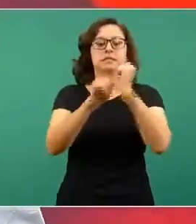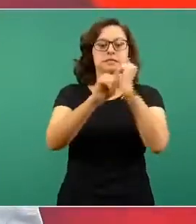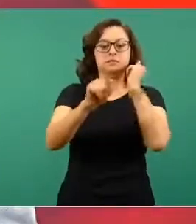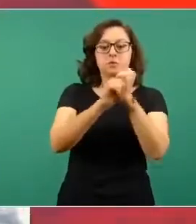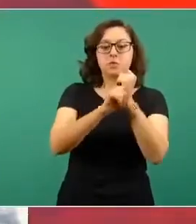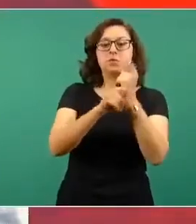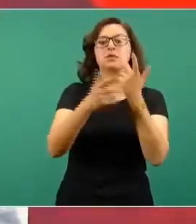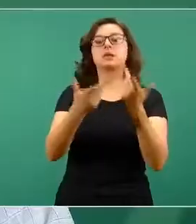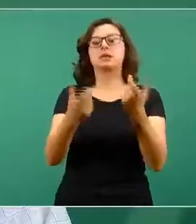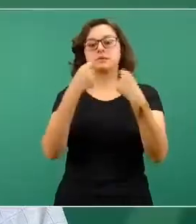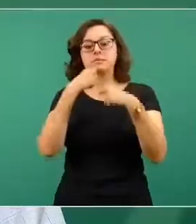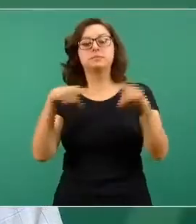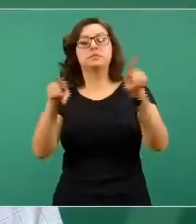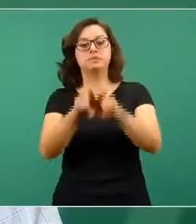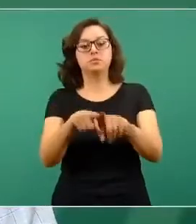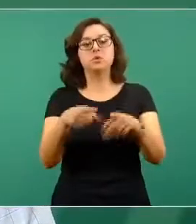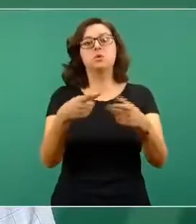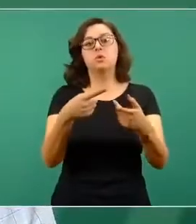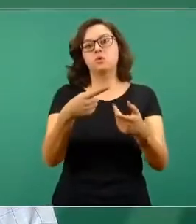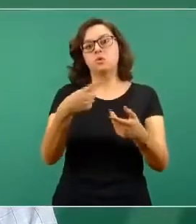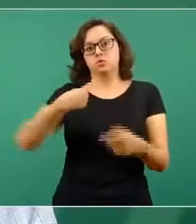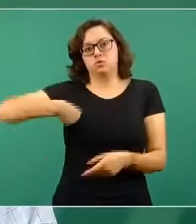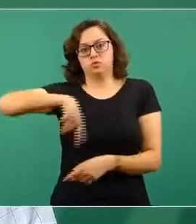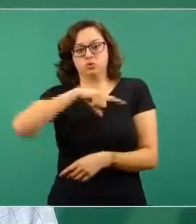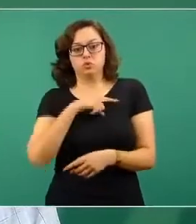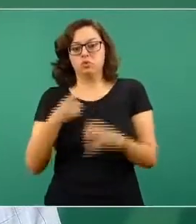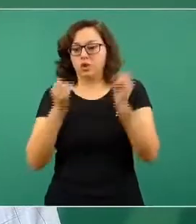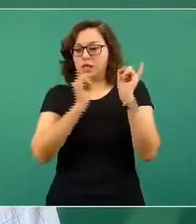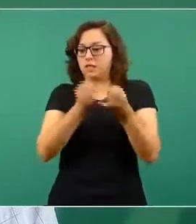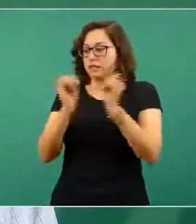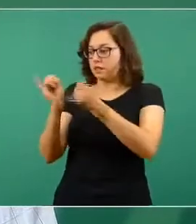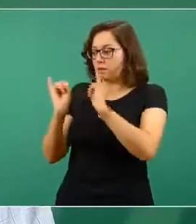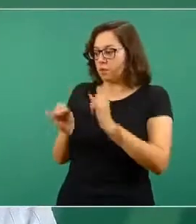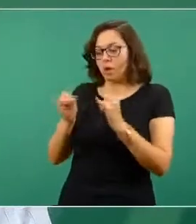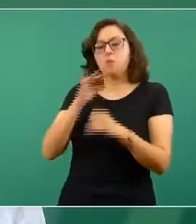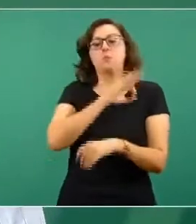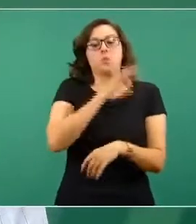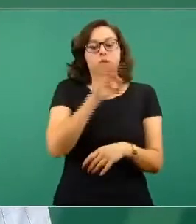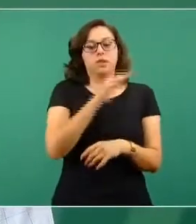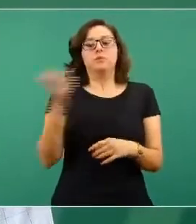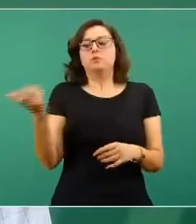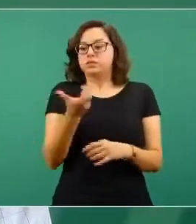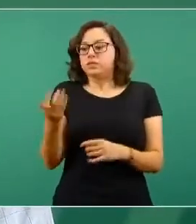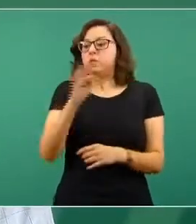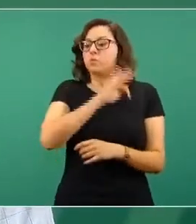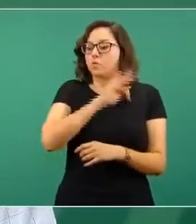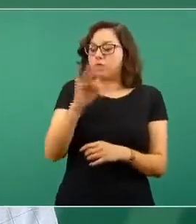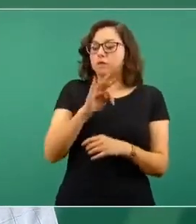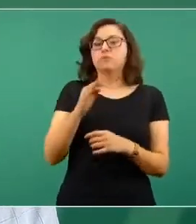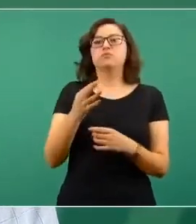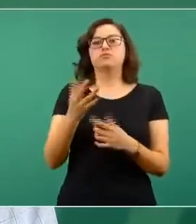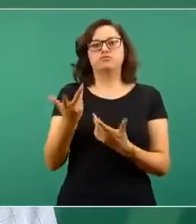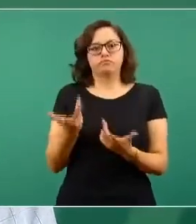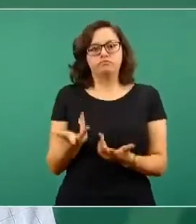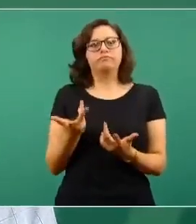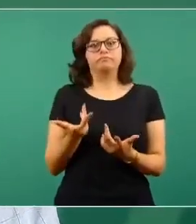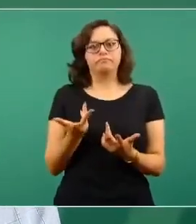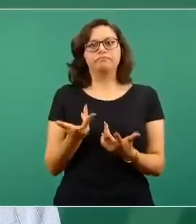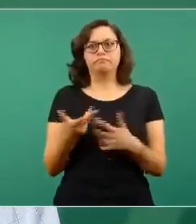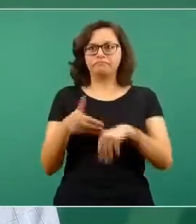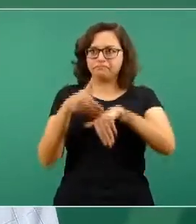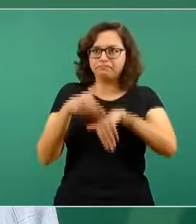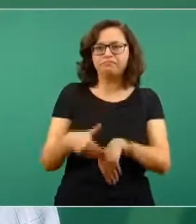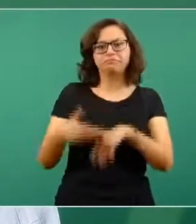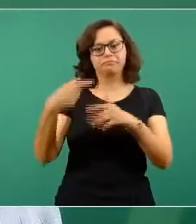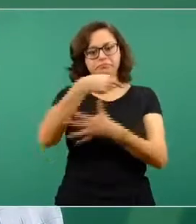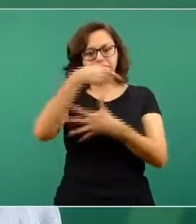las acciones que nosotros como personas podemos realizar, debemos realizar, y que además son también en respuesta o